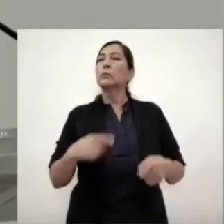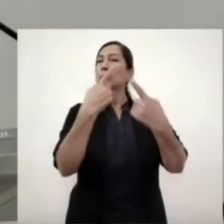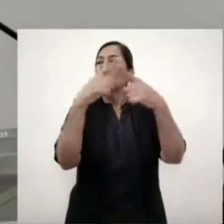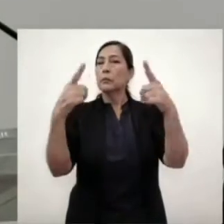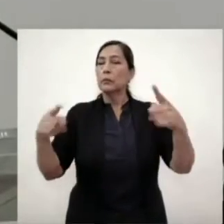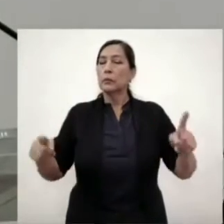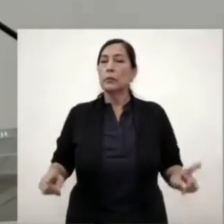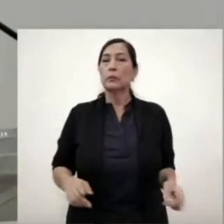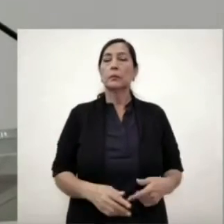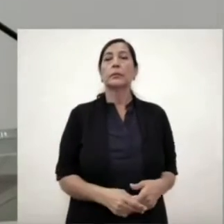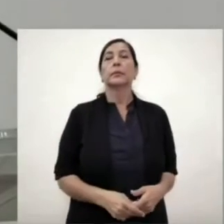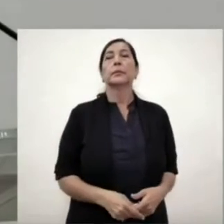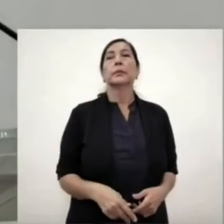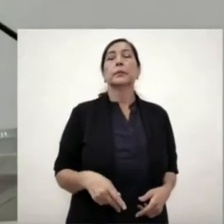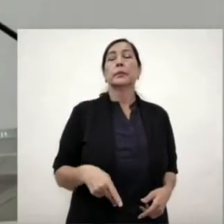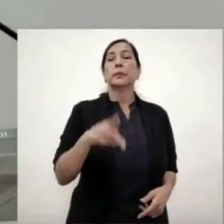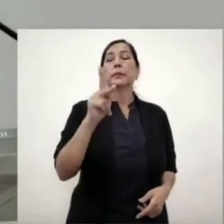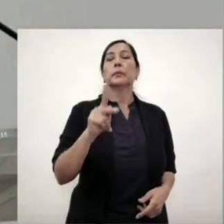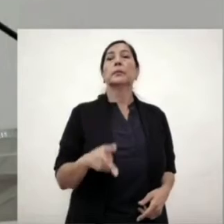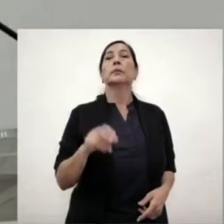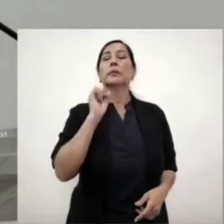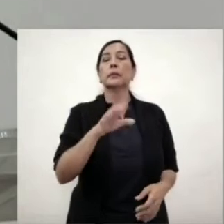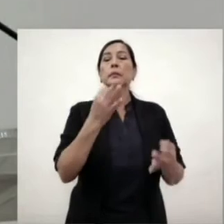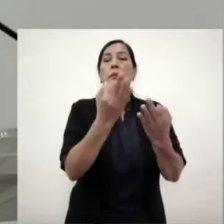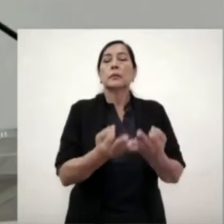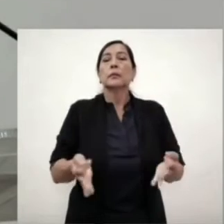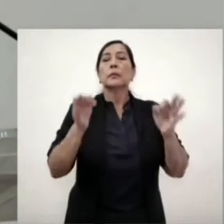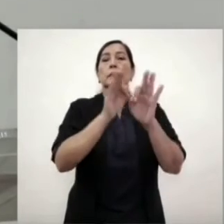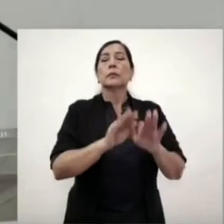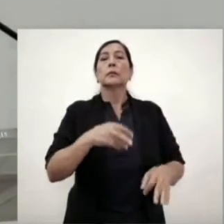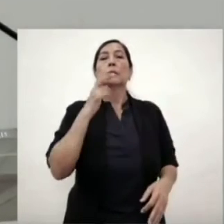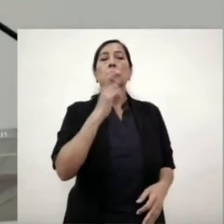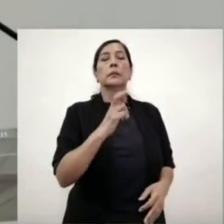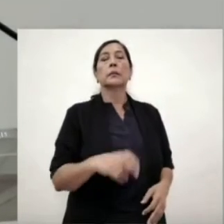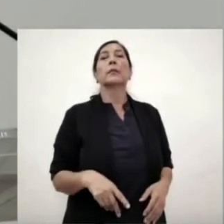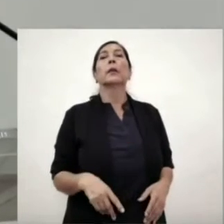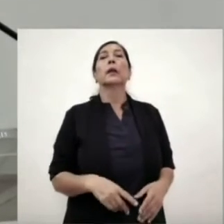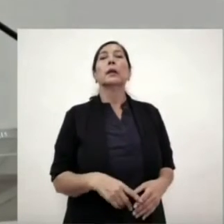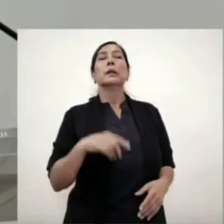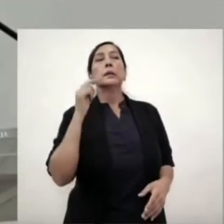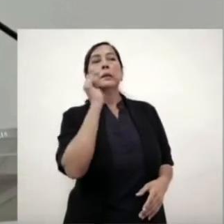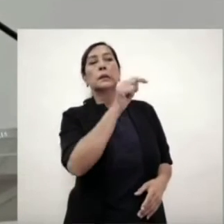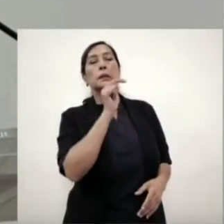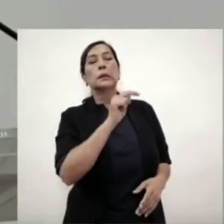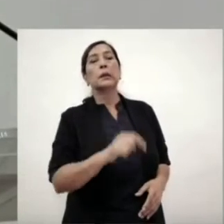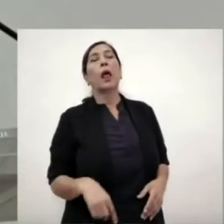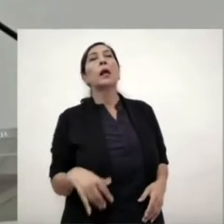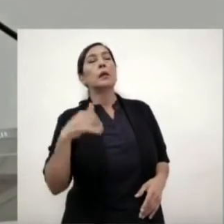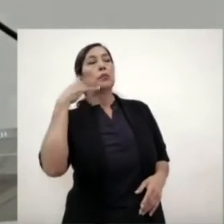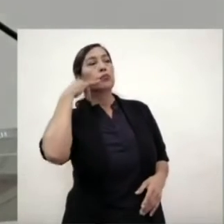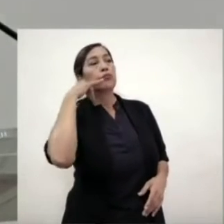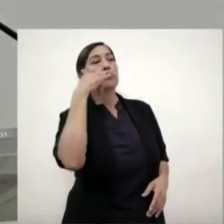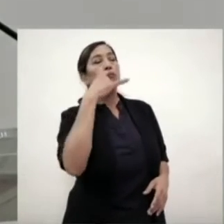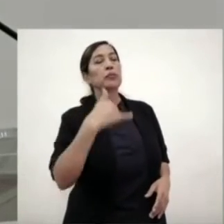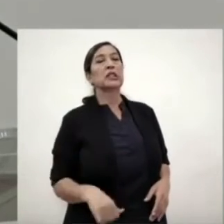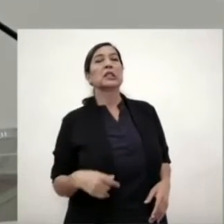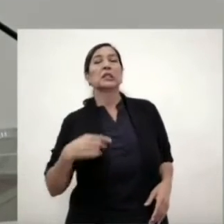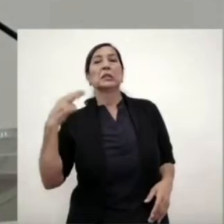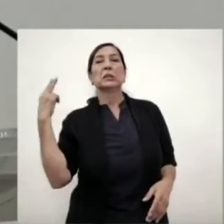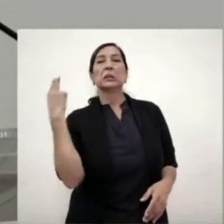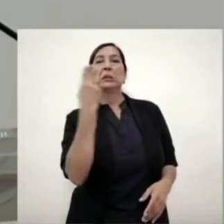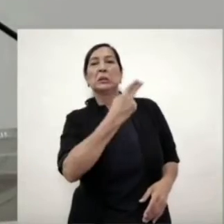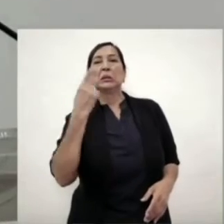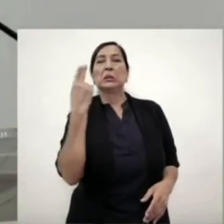Hay algo muy importante. Esta inversión que se va a hacer del Sistema Nacional de Atención de Llamadas de Emergencia y Denuncias Ciudadanas, ¿qué